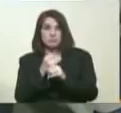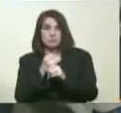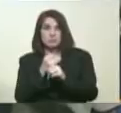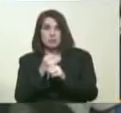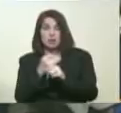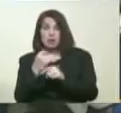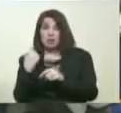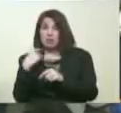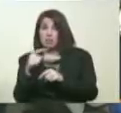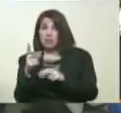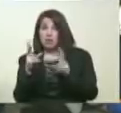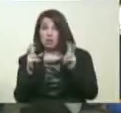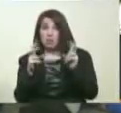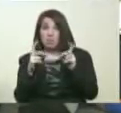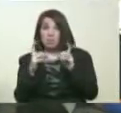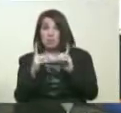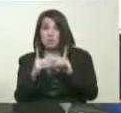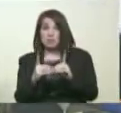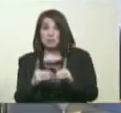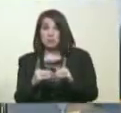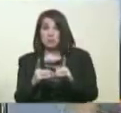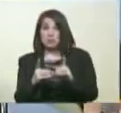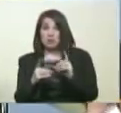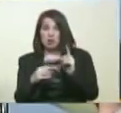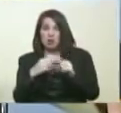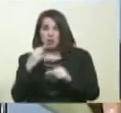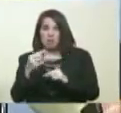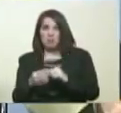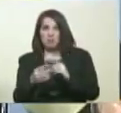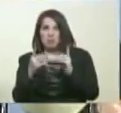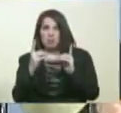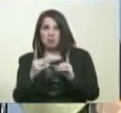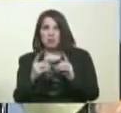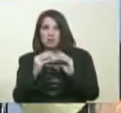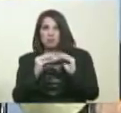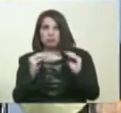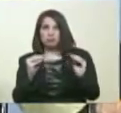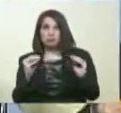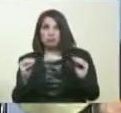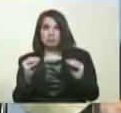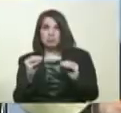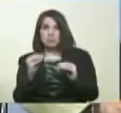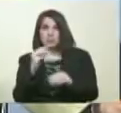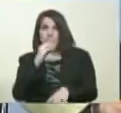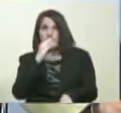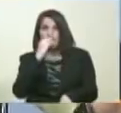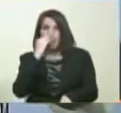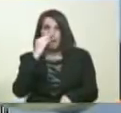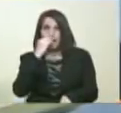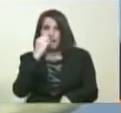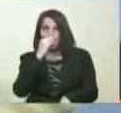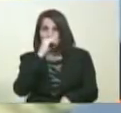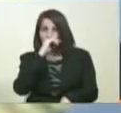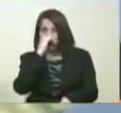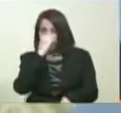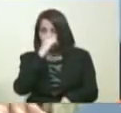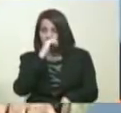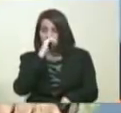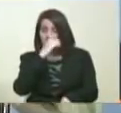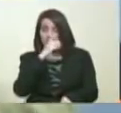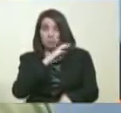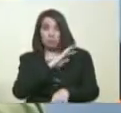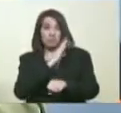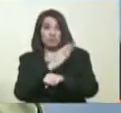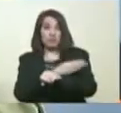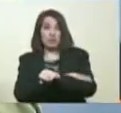nuevas decisiones sobre los Petro, que en los próximos días voy a anunciar nuevas decisiones para fortalecer la inversión